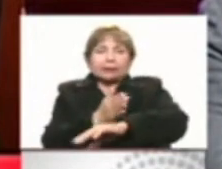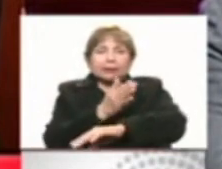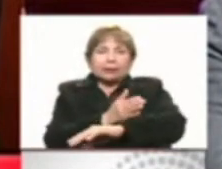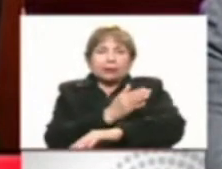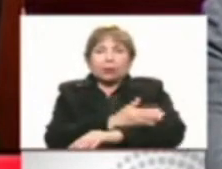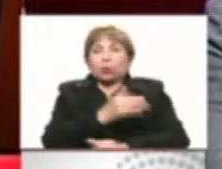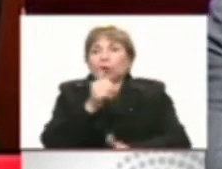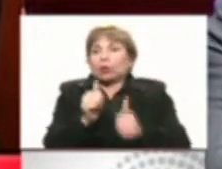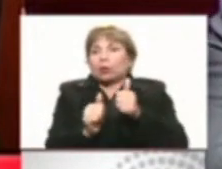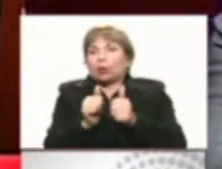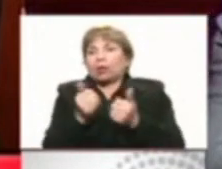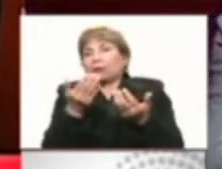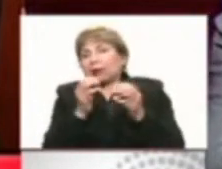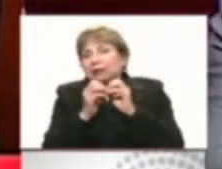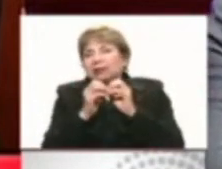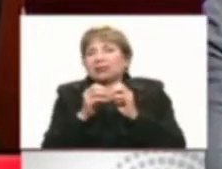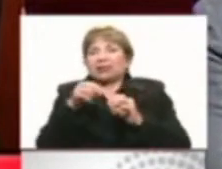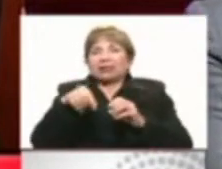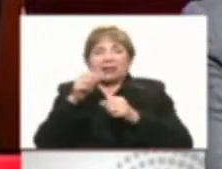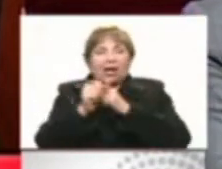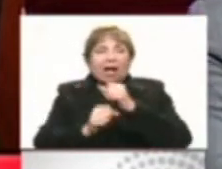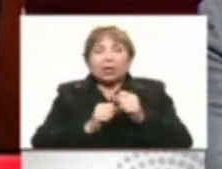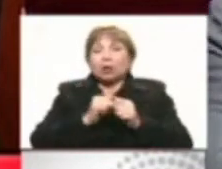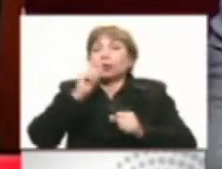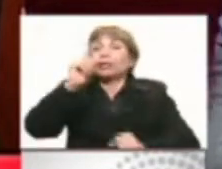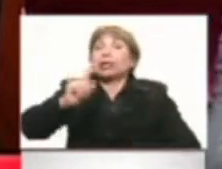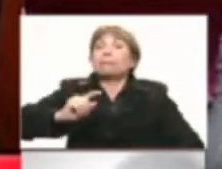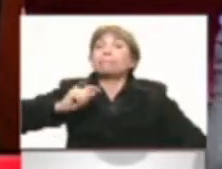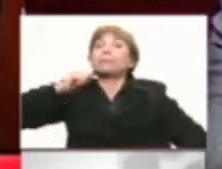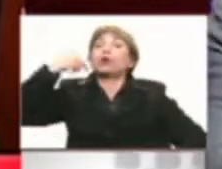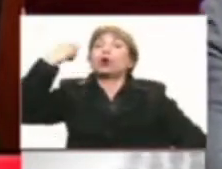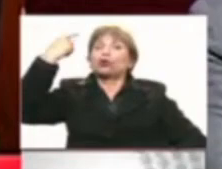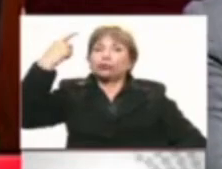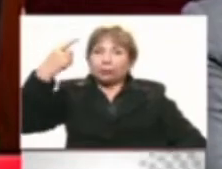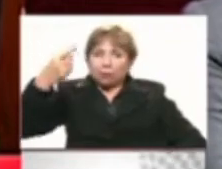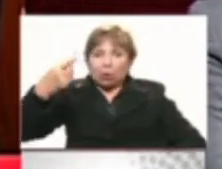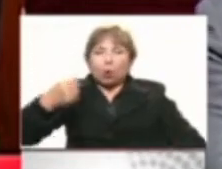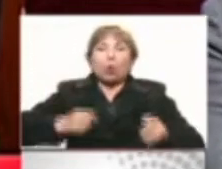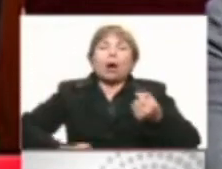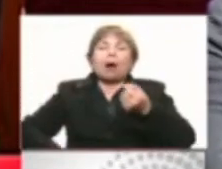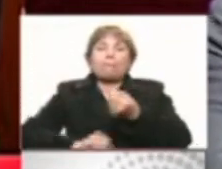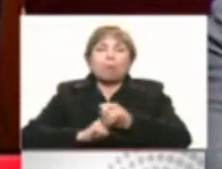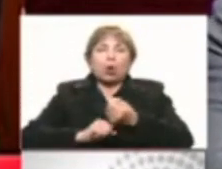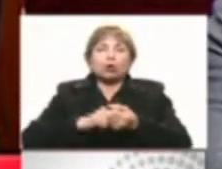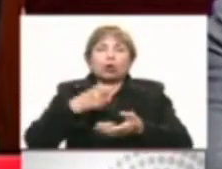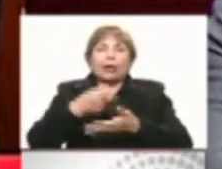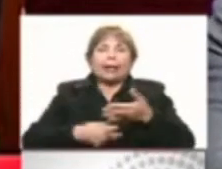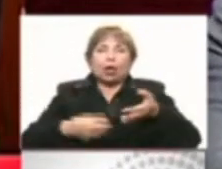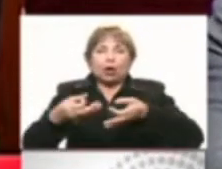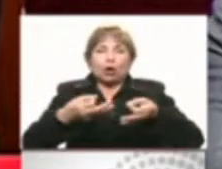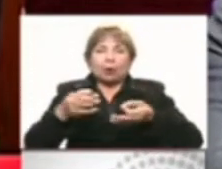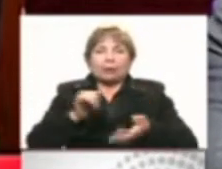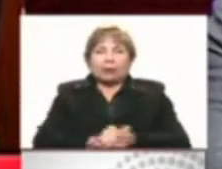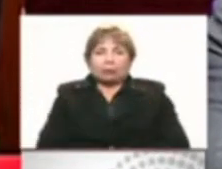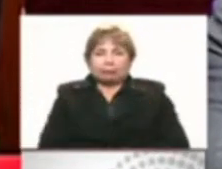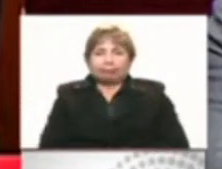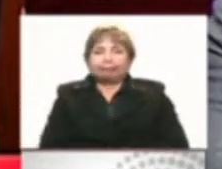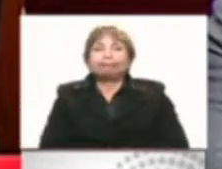algunas de las cuales van a entrar en operación entre este año y el próximo y van a dar un apoyo al crecimiento económico de este